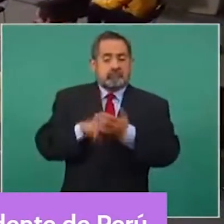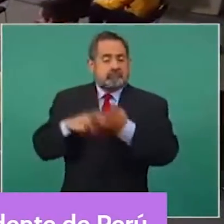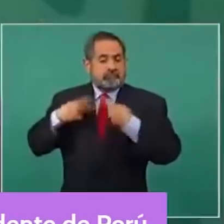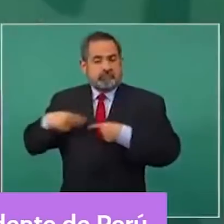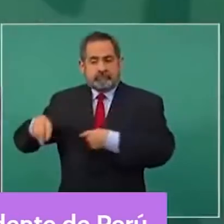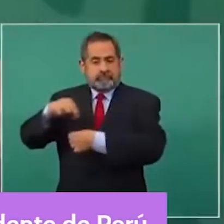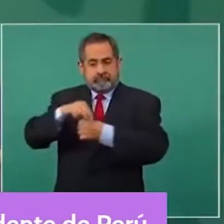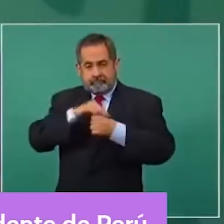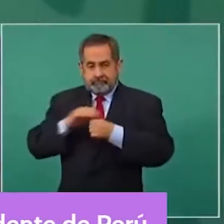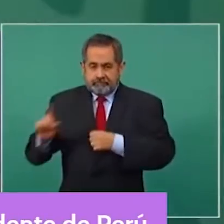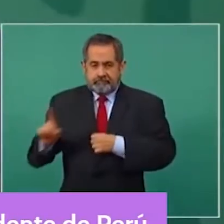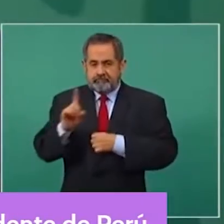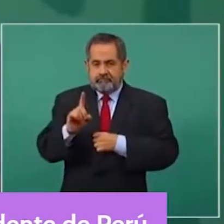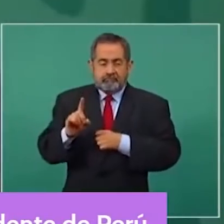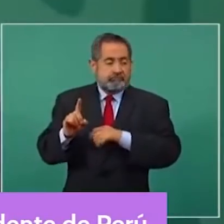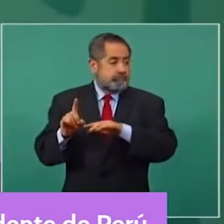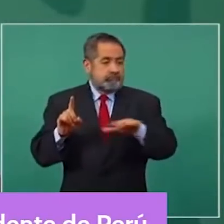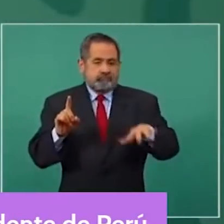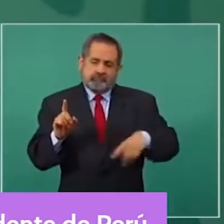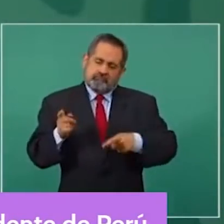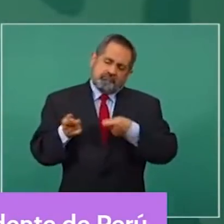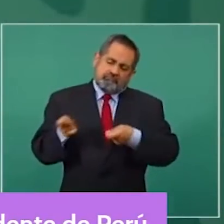lo